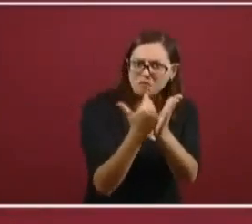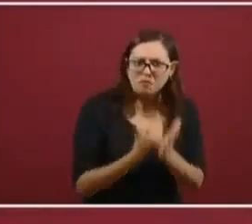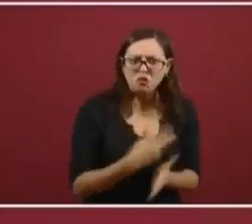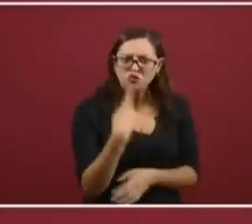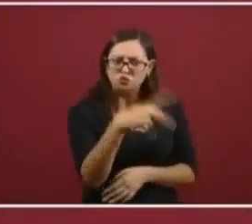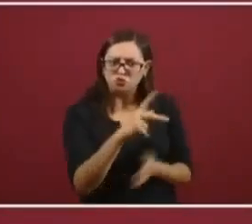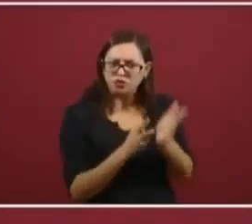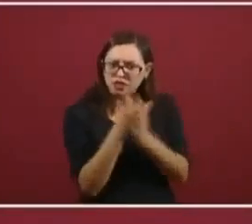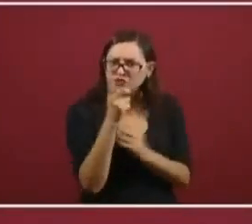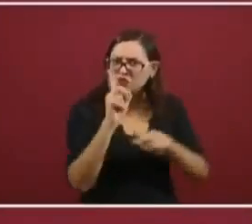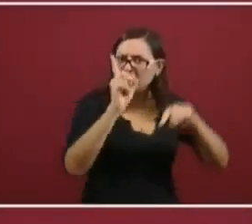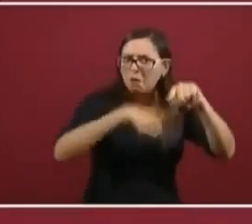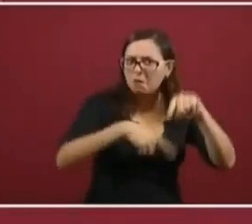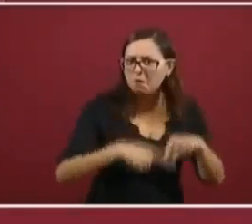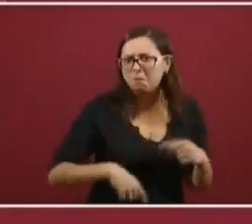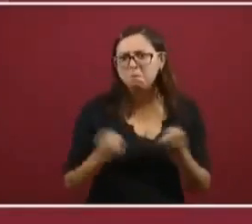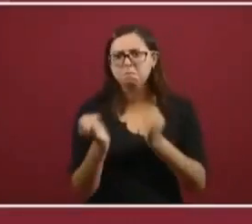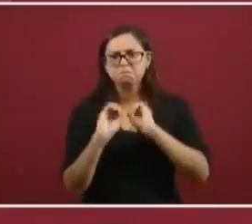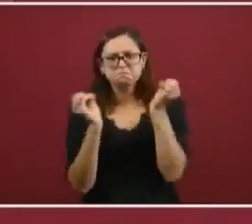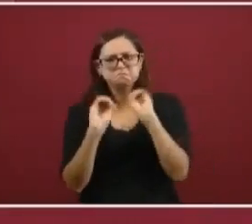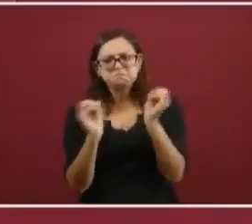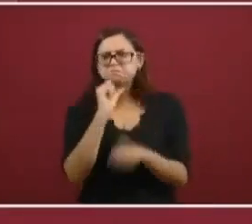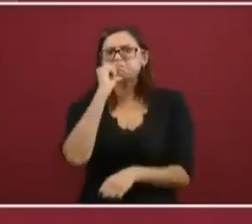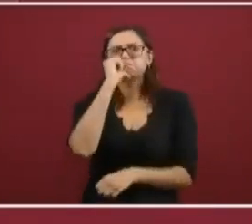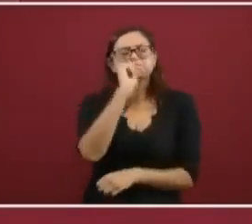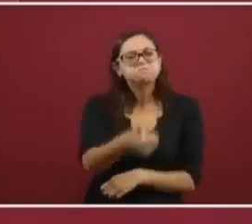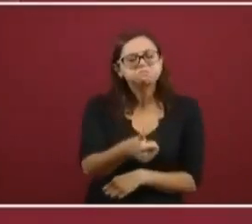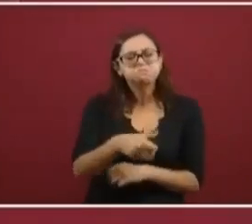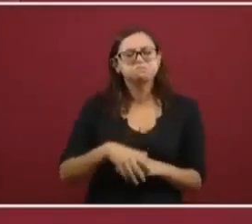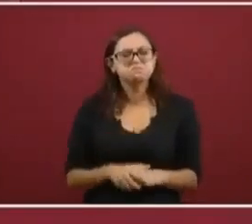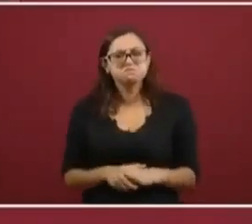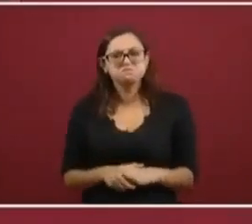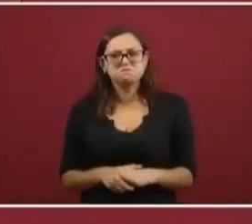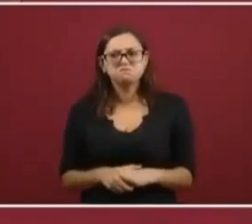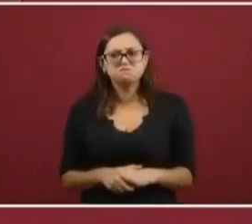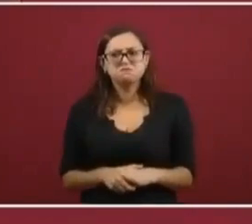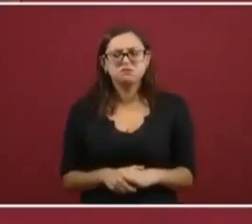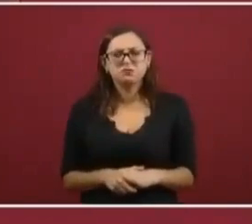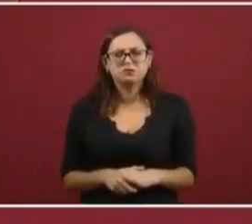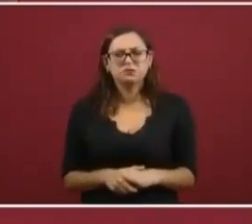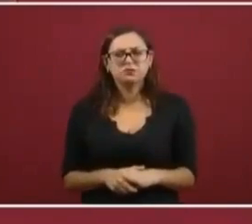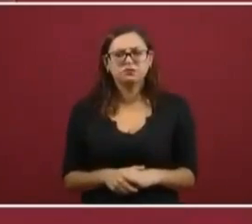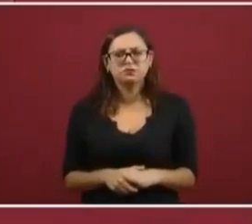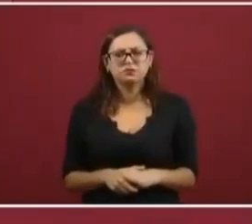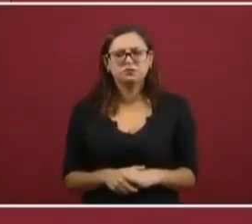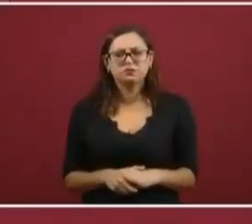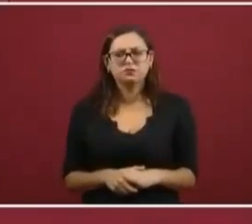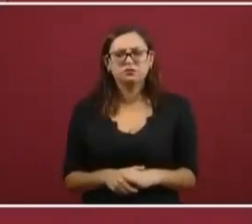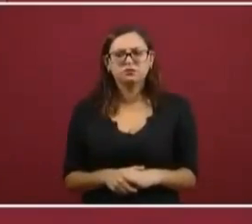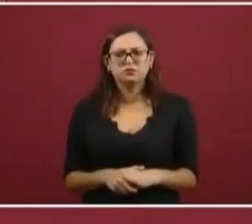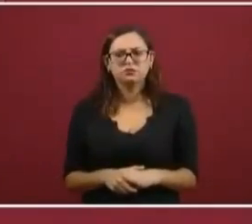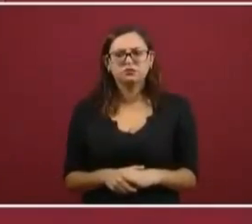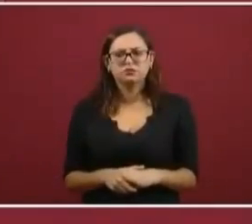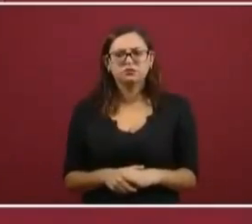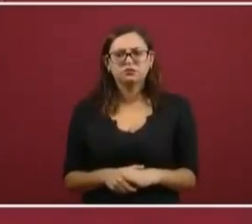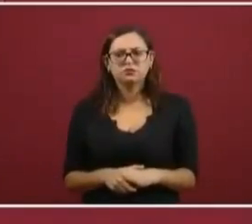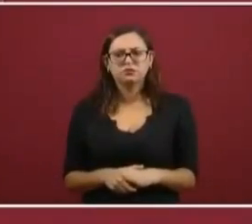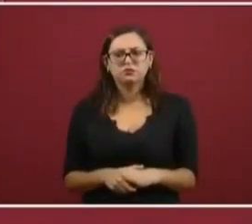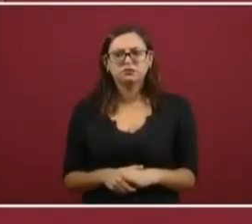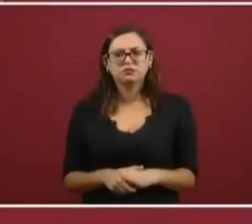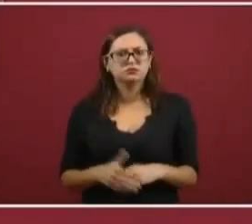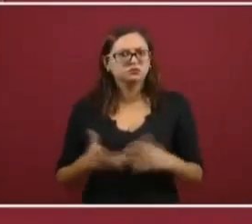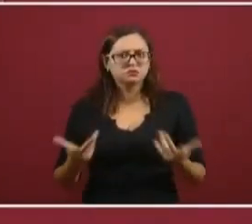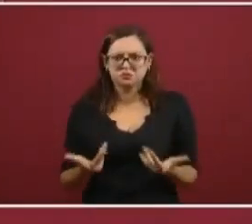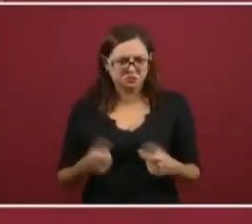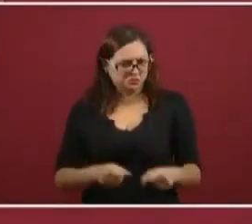prestaciones continúa la misma situación que prevalecía